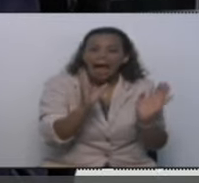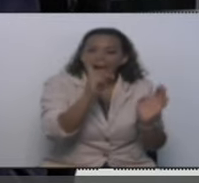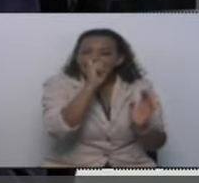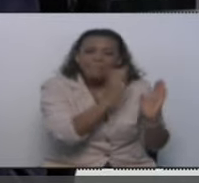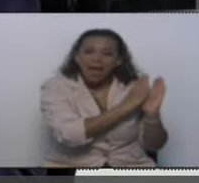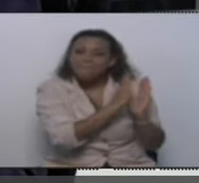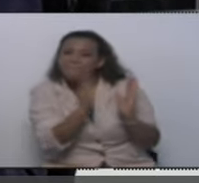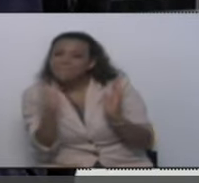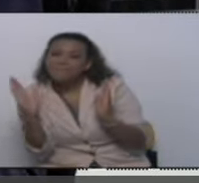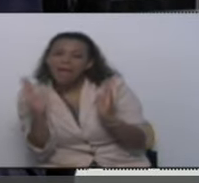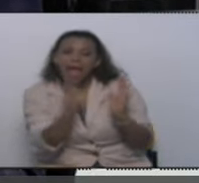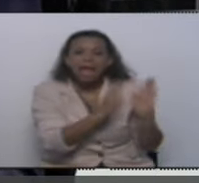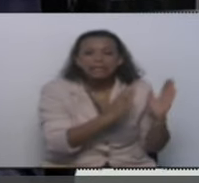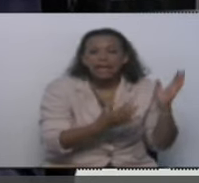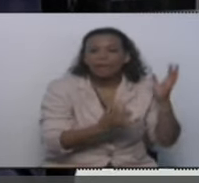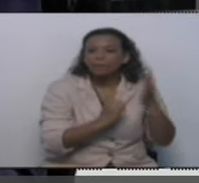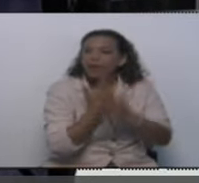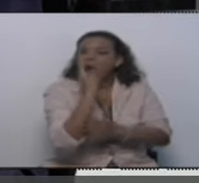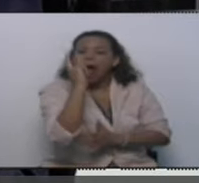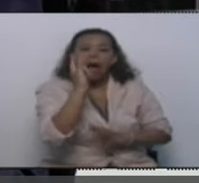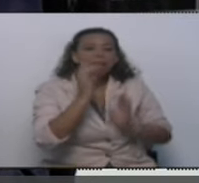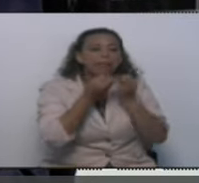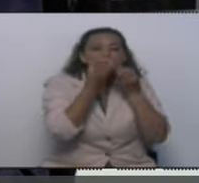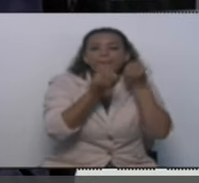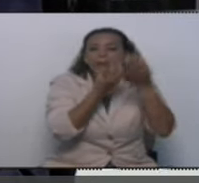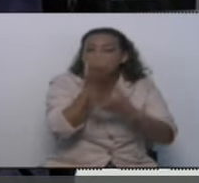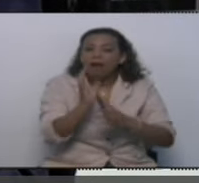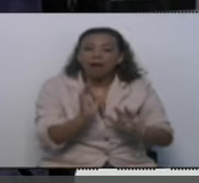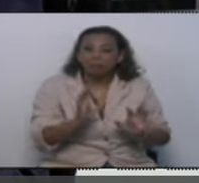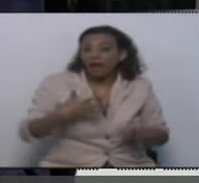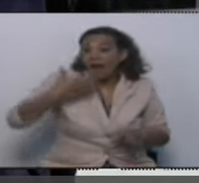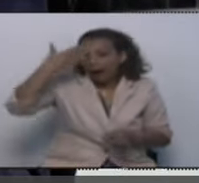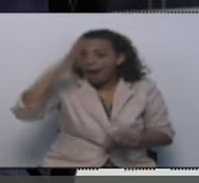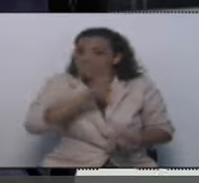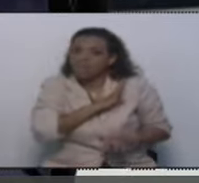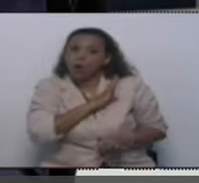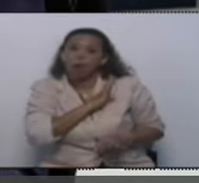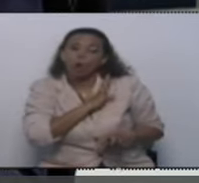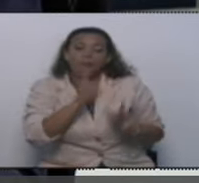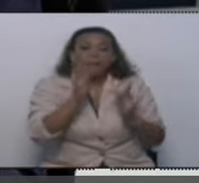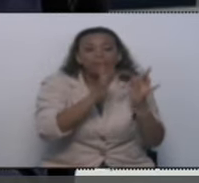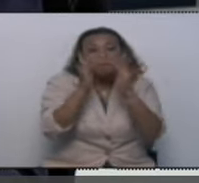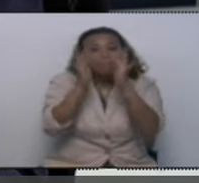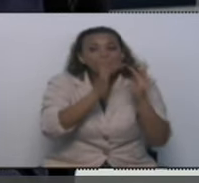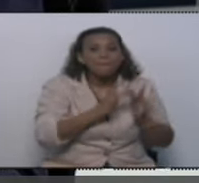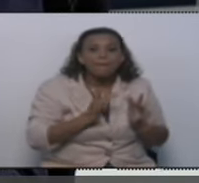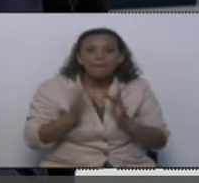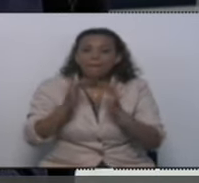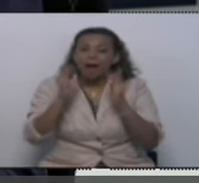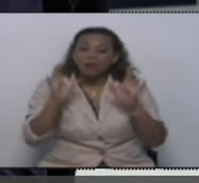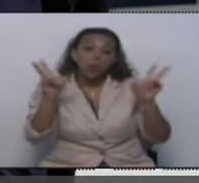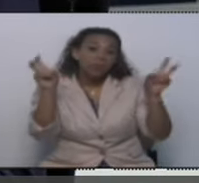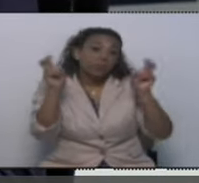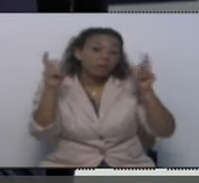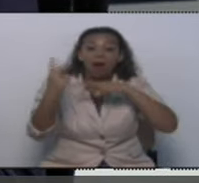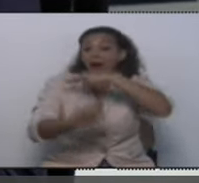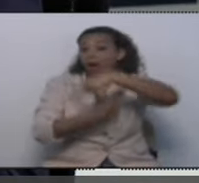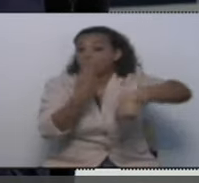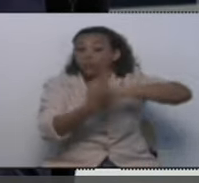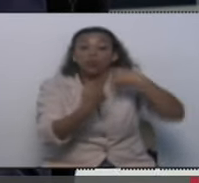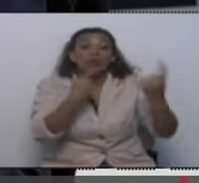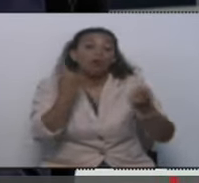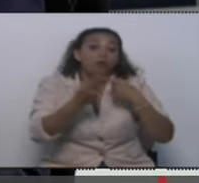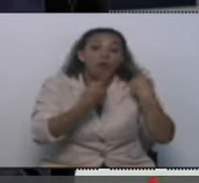conocido cómo fue que levantaron la llamada primavera árabe, a través de las redes sociales, con el esquema de revoluciones de